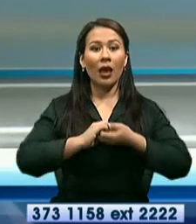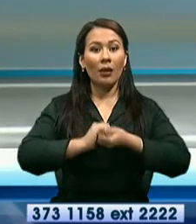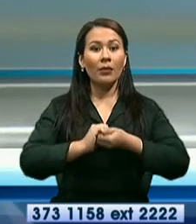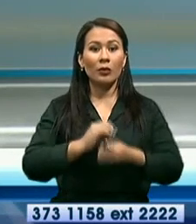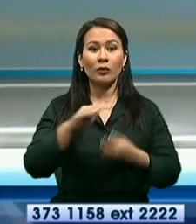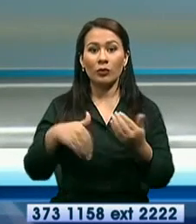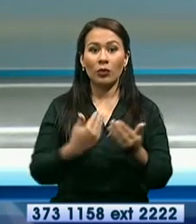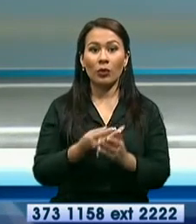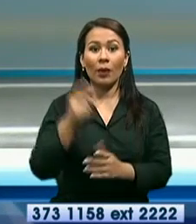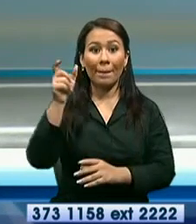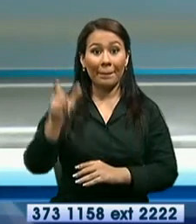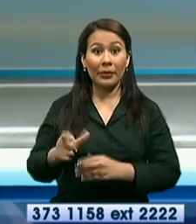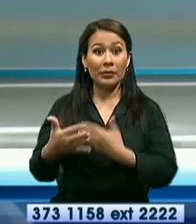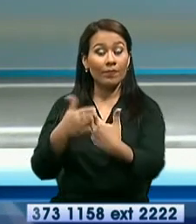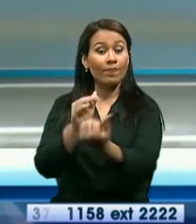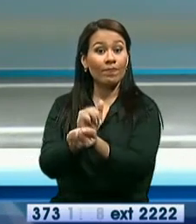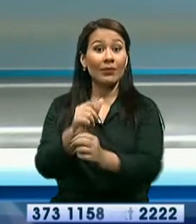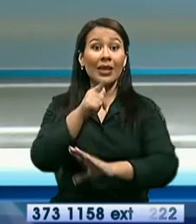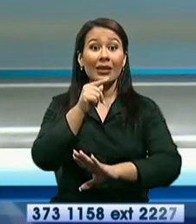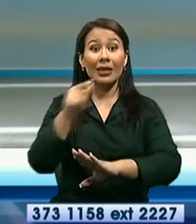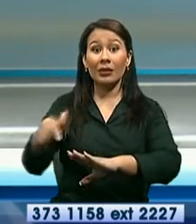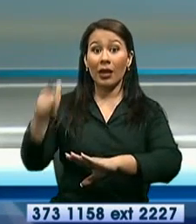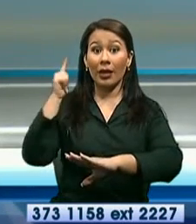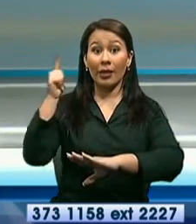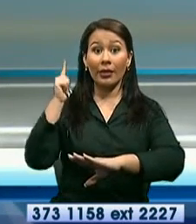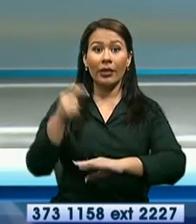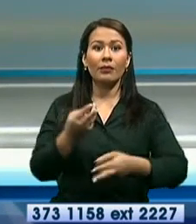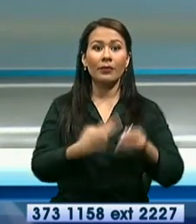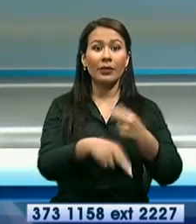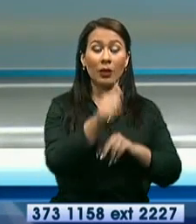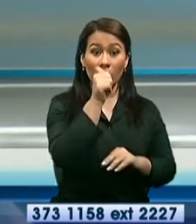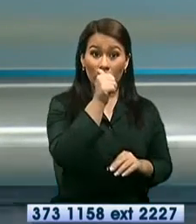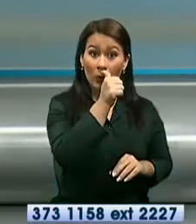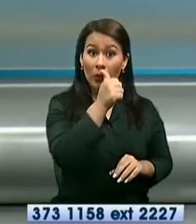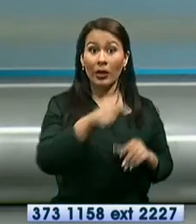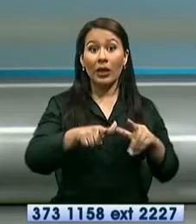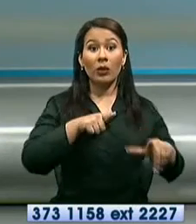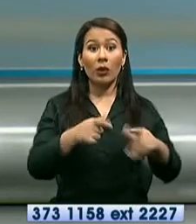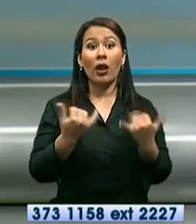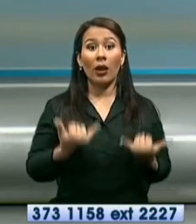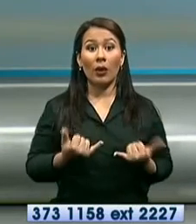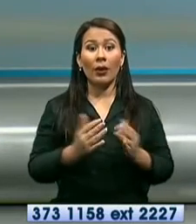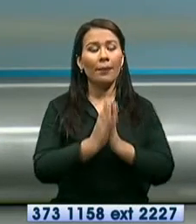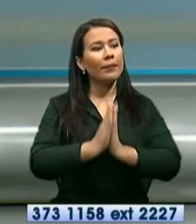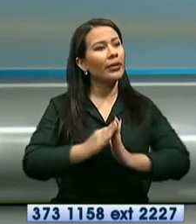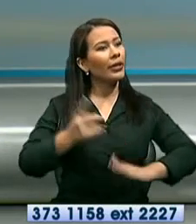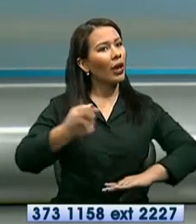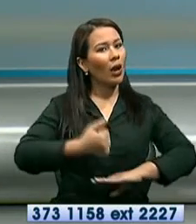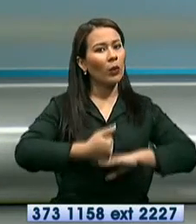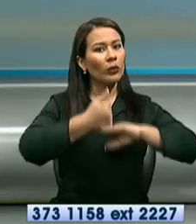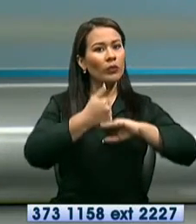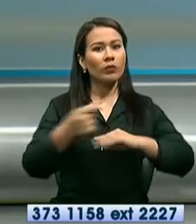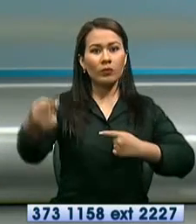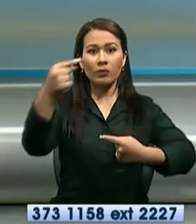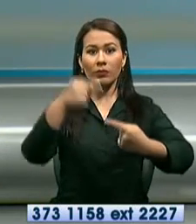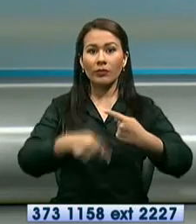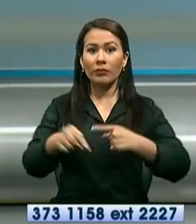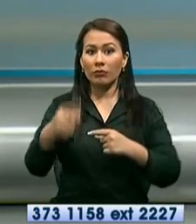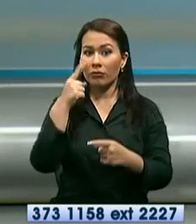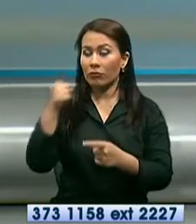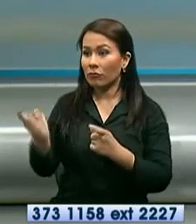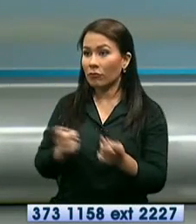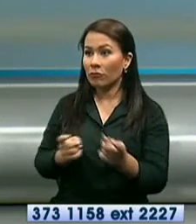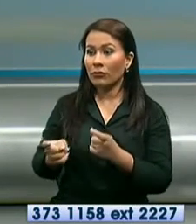a un hombre y lo acusan de liderar el microtráfico de drogas en el sector. Ahora solicitan a las autoridades que intervengan la zona